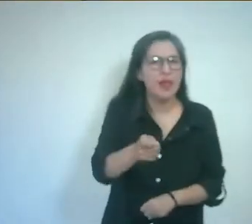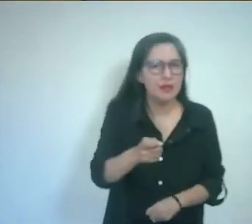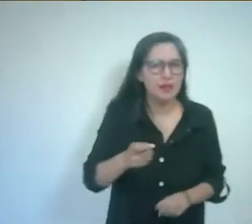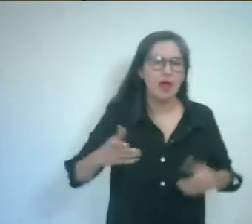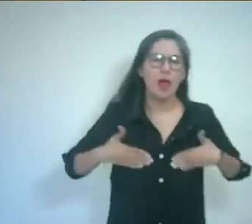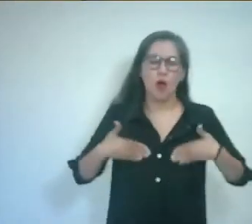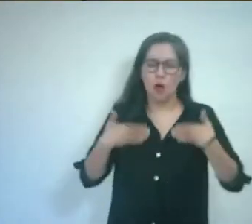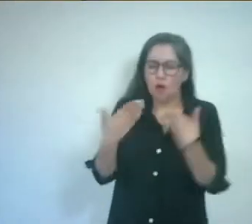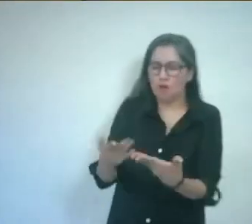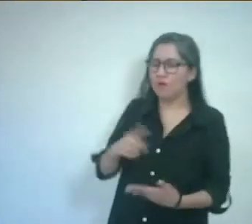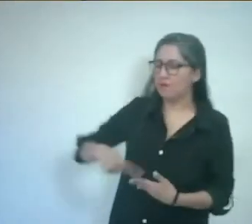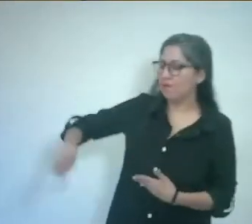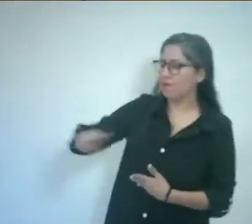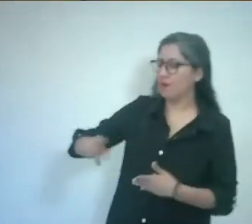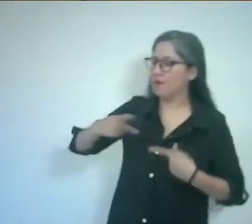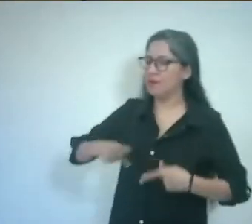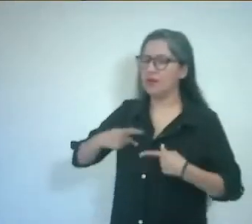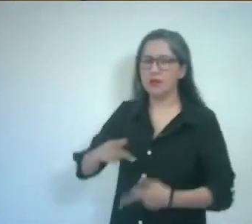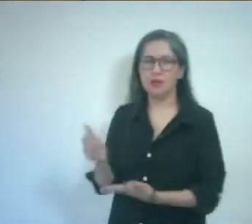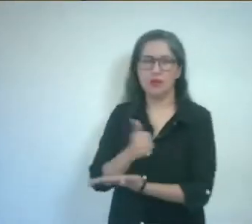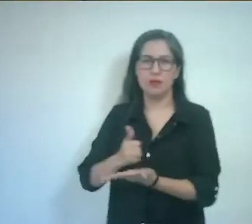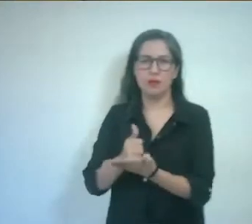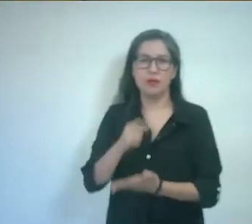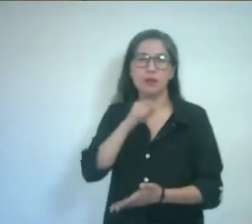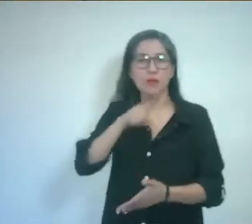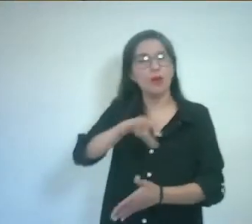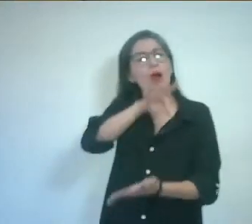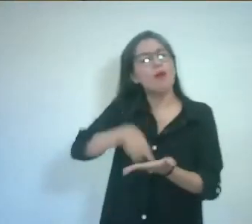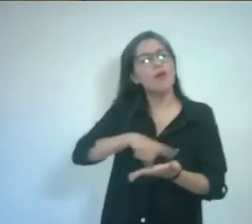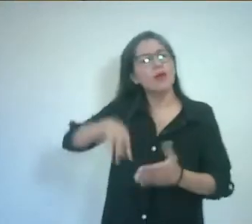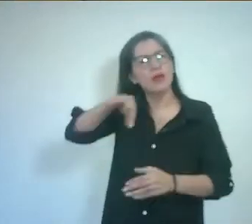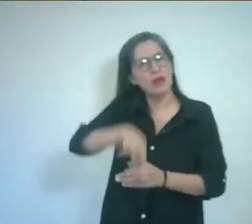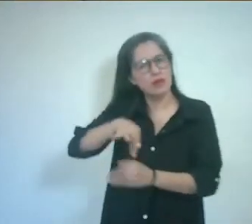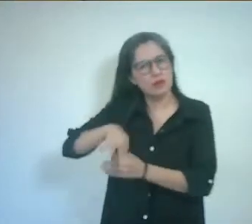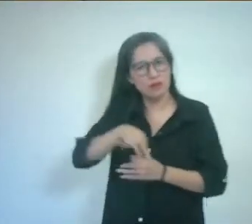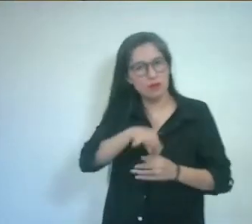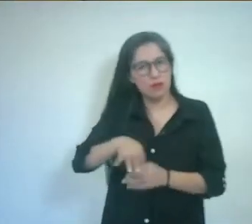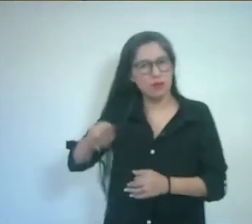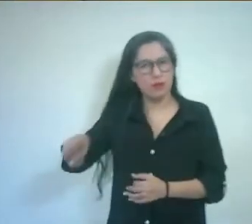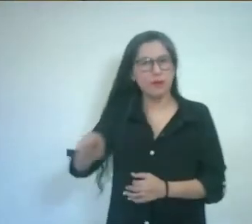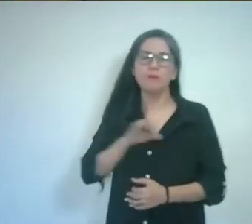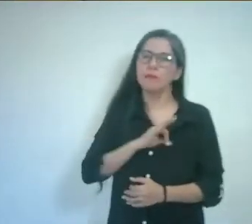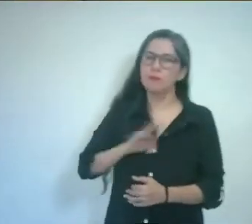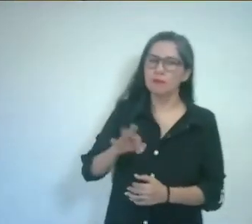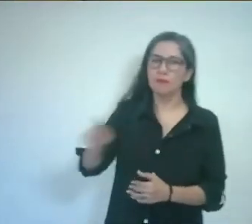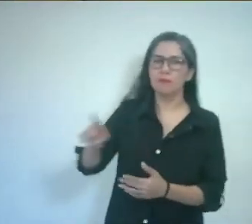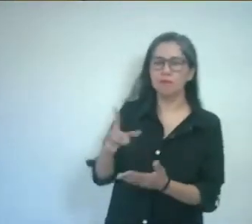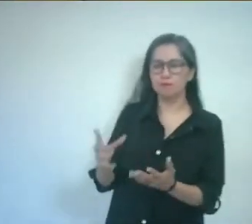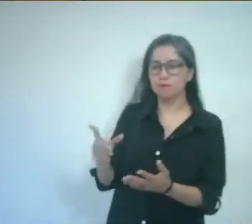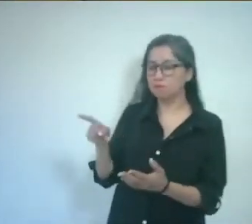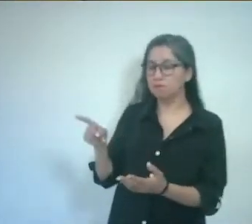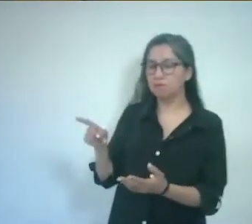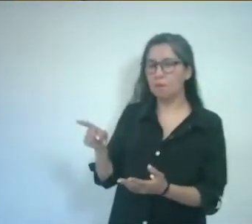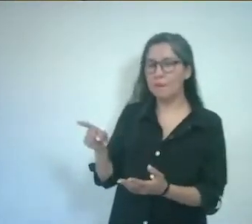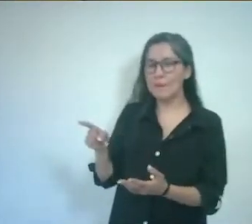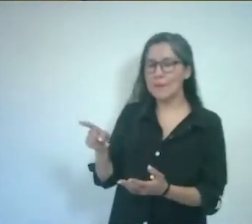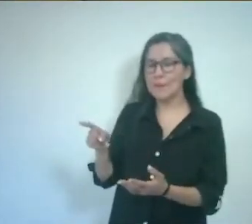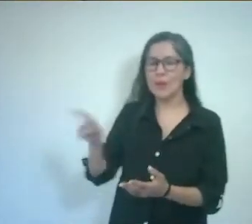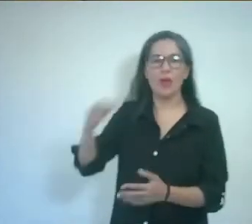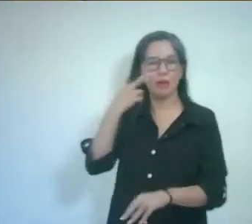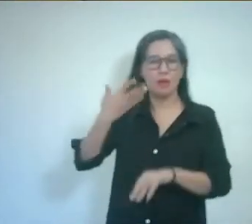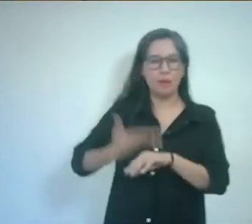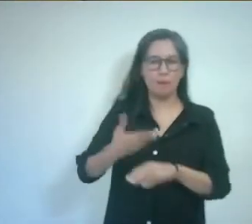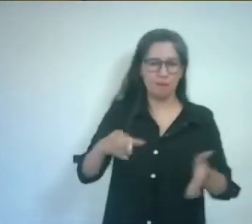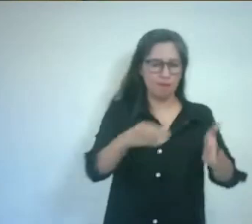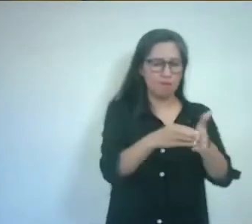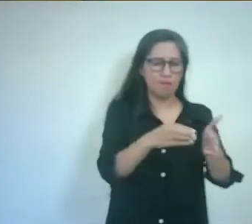las ciudadanas y ciudadanos que con alta vocación de servicio a México hoy se han erigido en autoridades electorales en las casillas y que al cierre